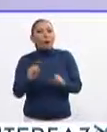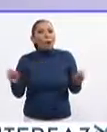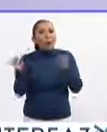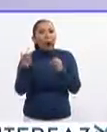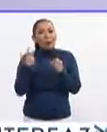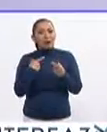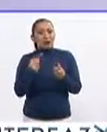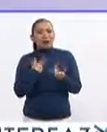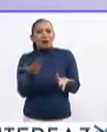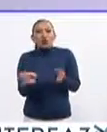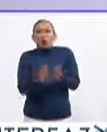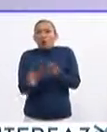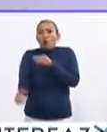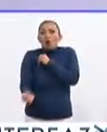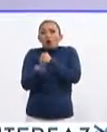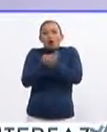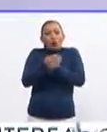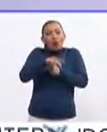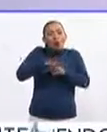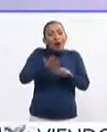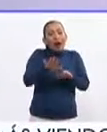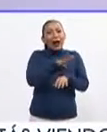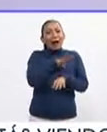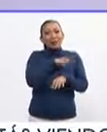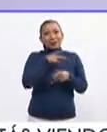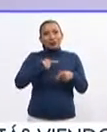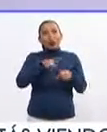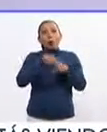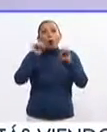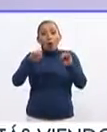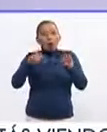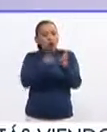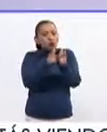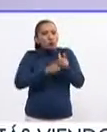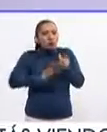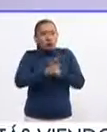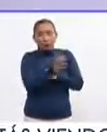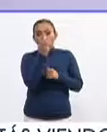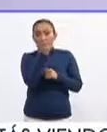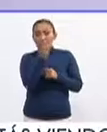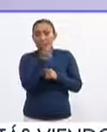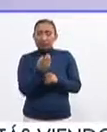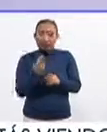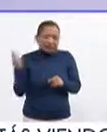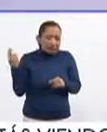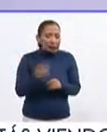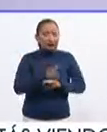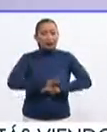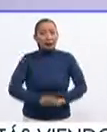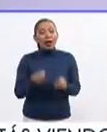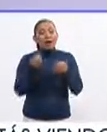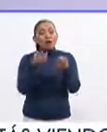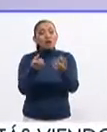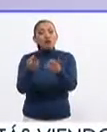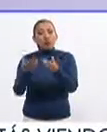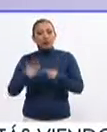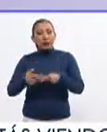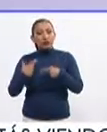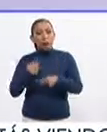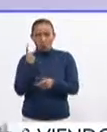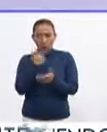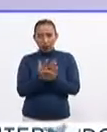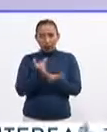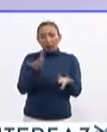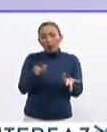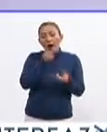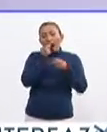seres indefensos tanto desde el punto de vista personal como del colectivo. Es por ello que es imprescindible dotar a los ciudadanos no solo